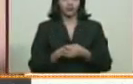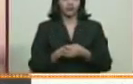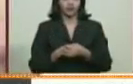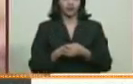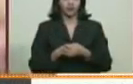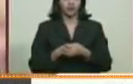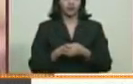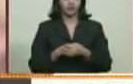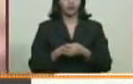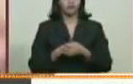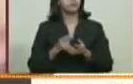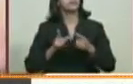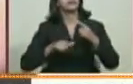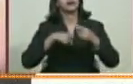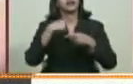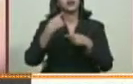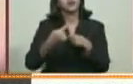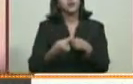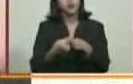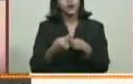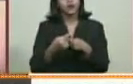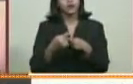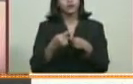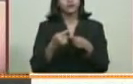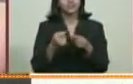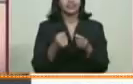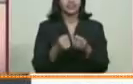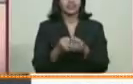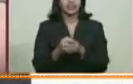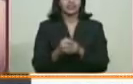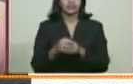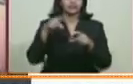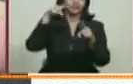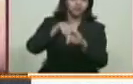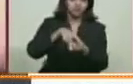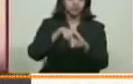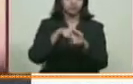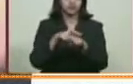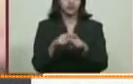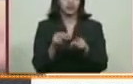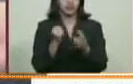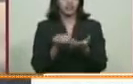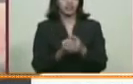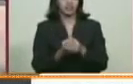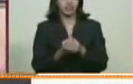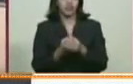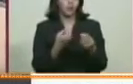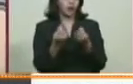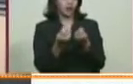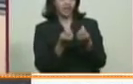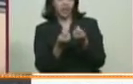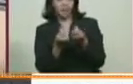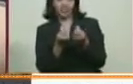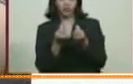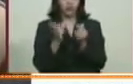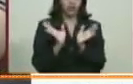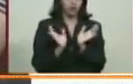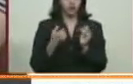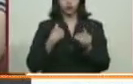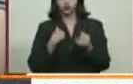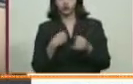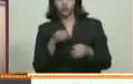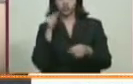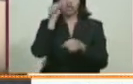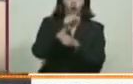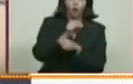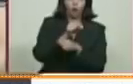Para imputar y luego extorsionar. ¿Tú me entiendes? Es una técnica, ¿no? Tú imputas y luego empiezas a negociar. Bueno, no te acuso,